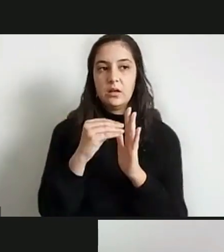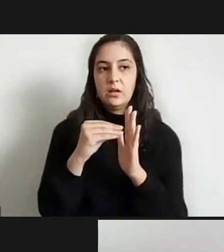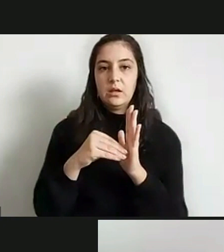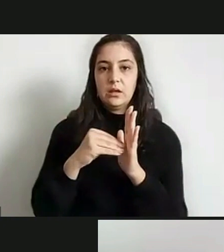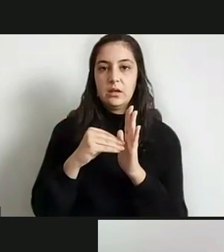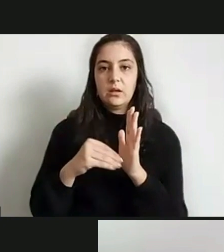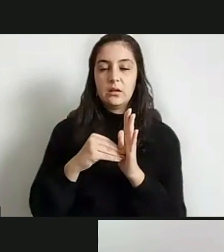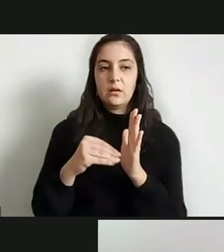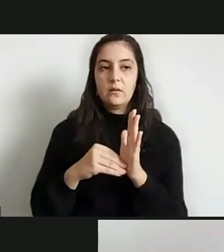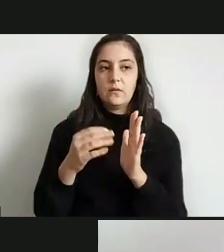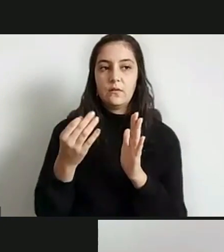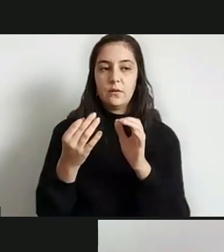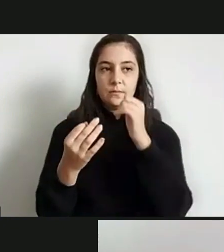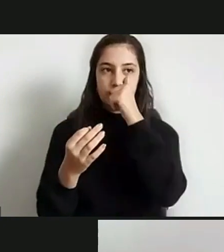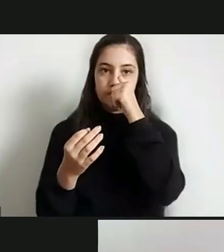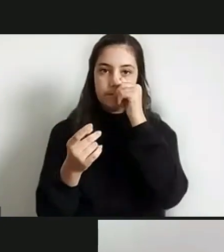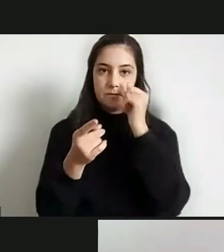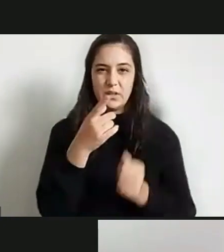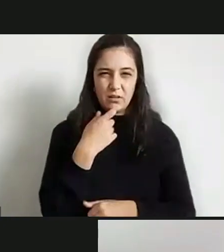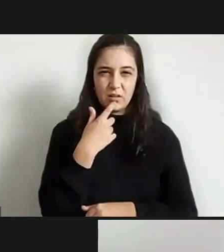Mariana, do you want me to in English?